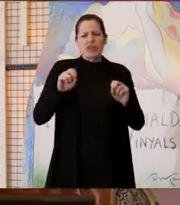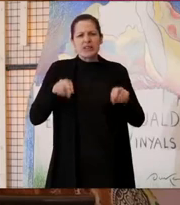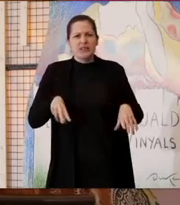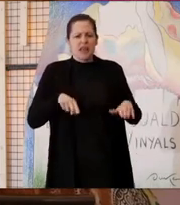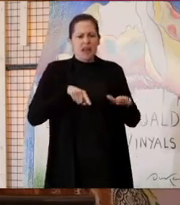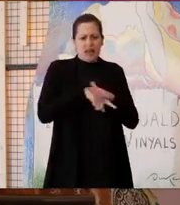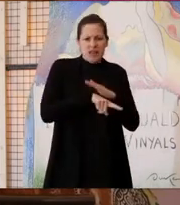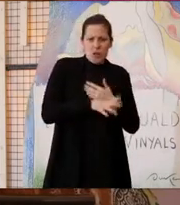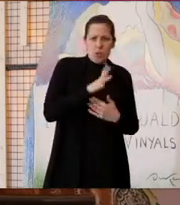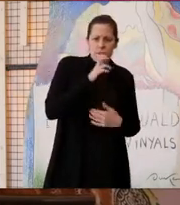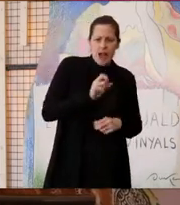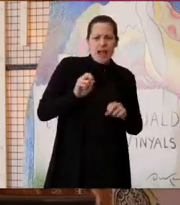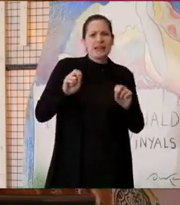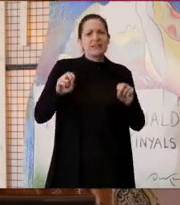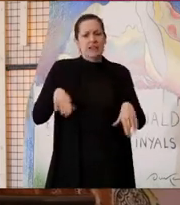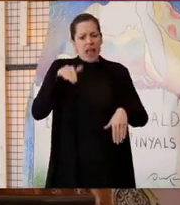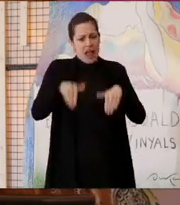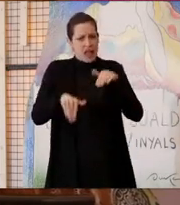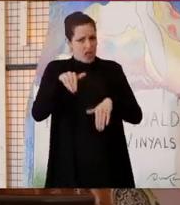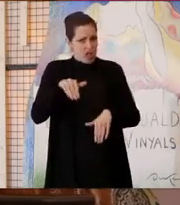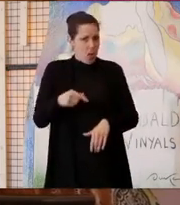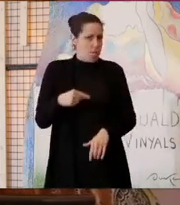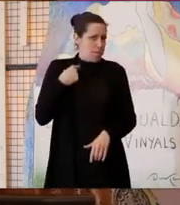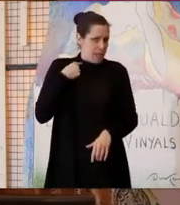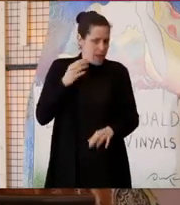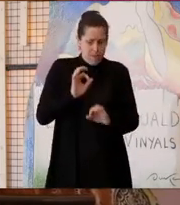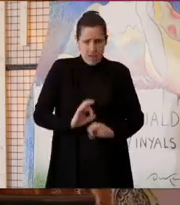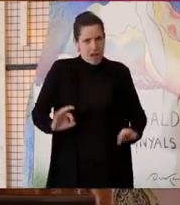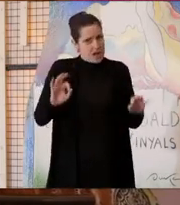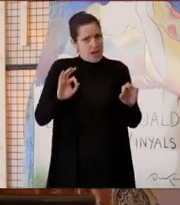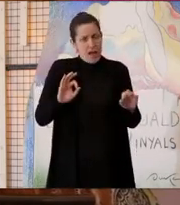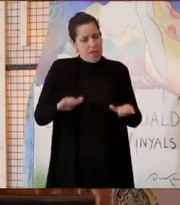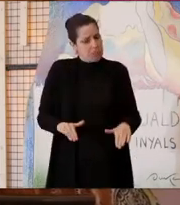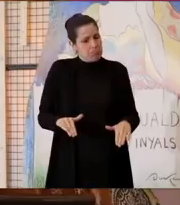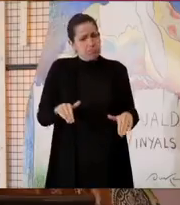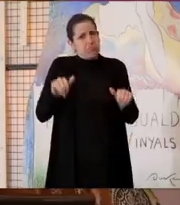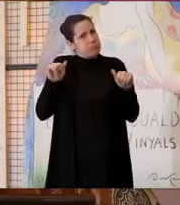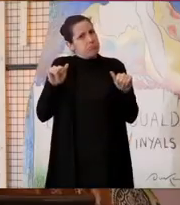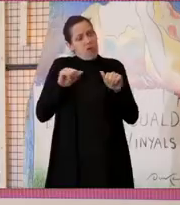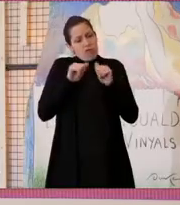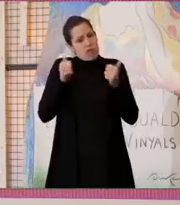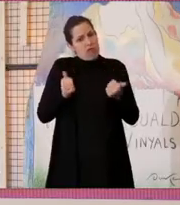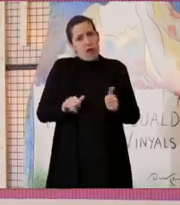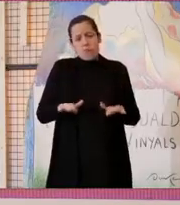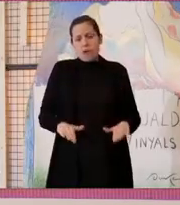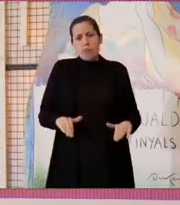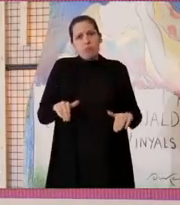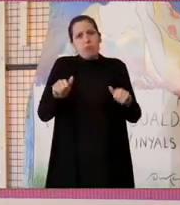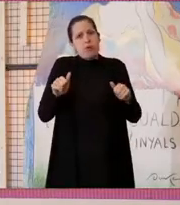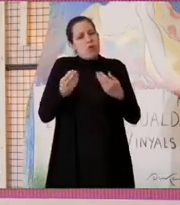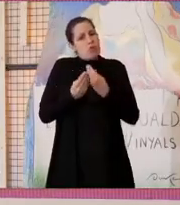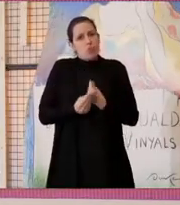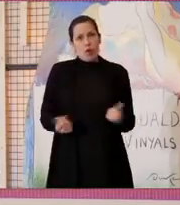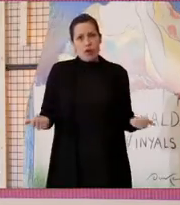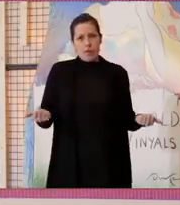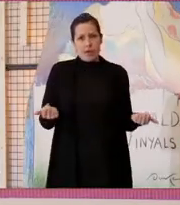elecciones y se han ido la letra es distinta pero la música es muy parecida se han ido